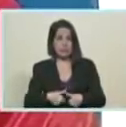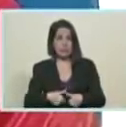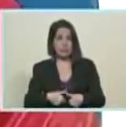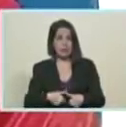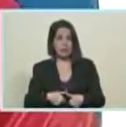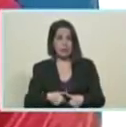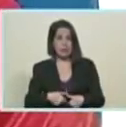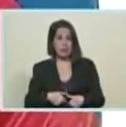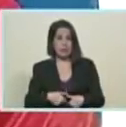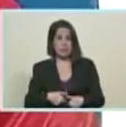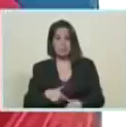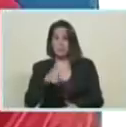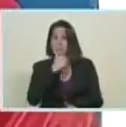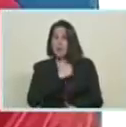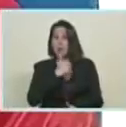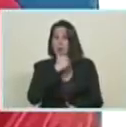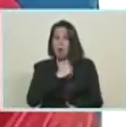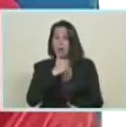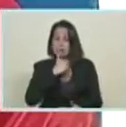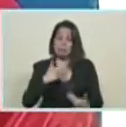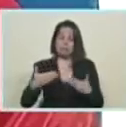de soportar un sabotaje